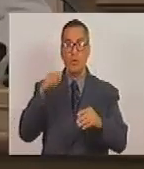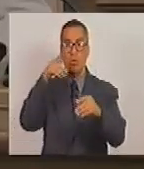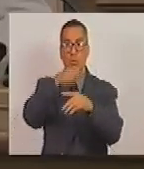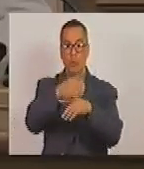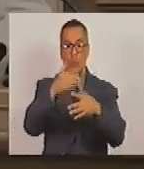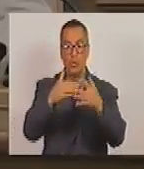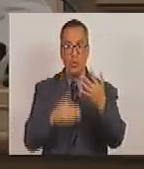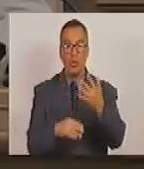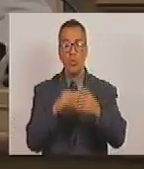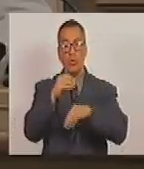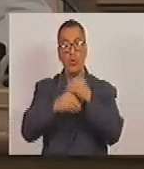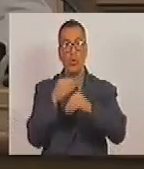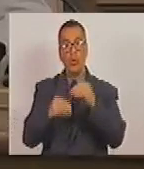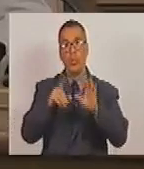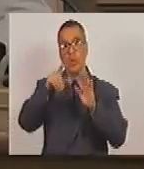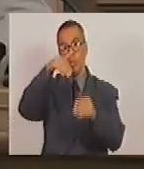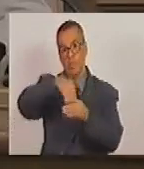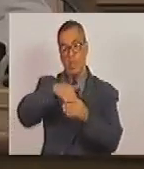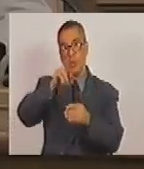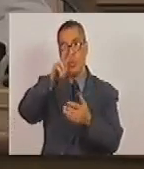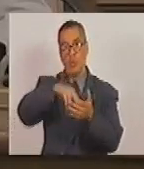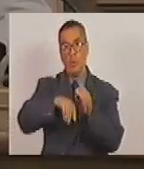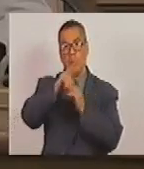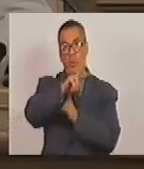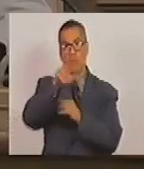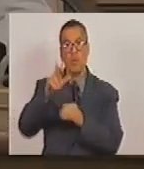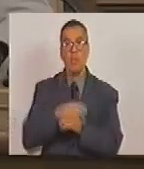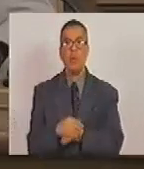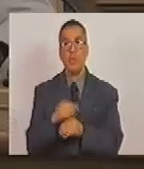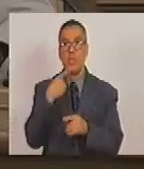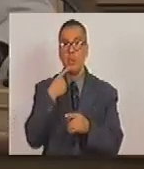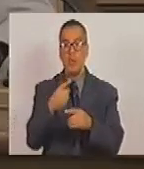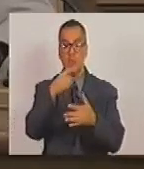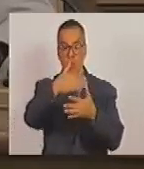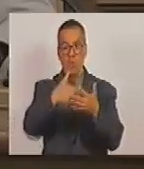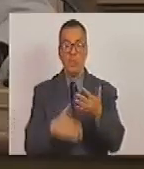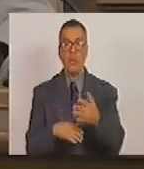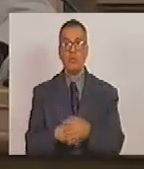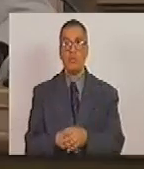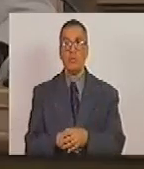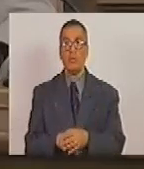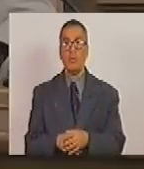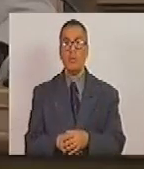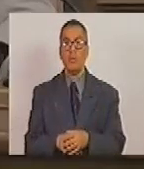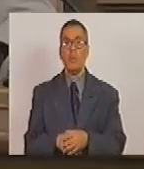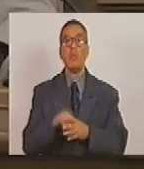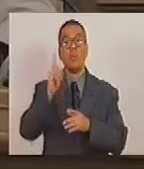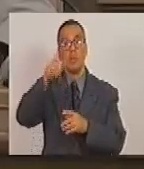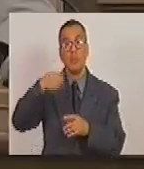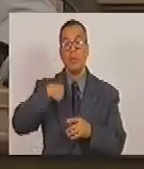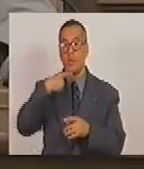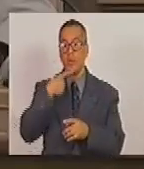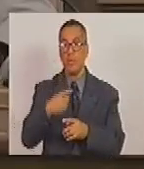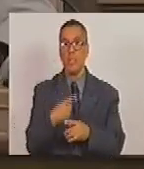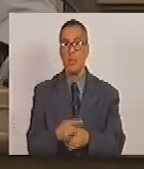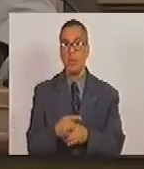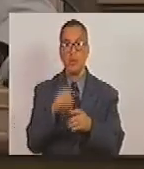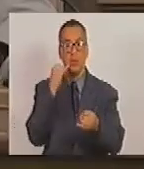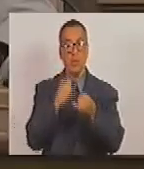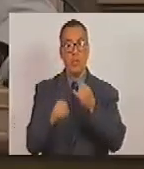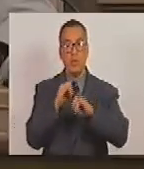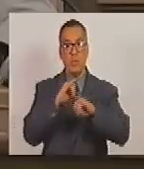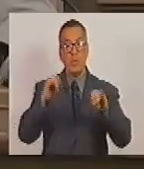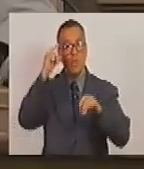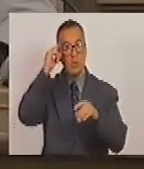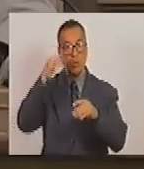del Comité de Postulaciones Electorales 2023, indicados en lista anexa. Asimismo, señaló que agotada la agenda del